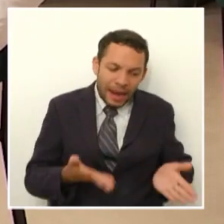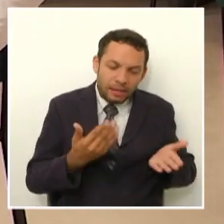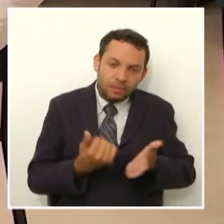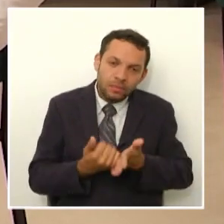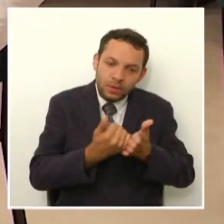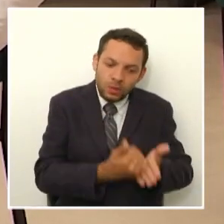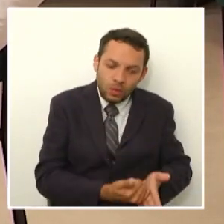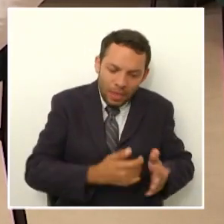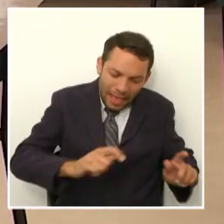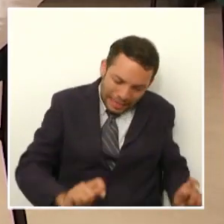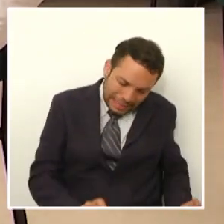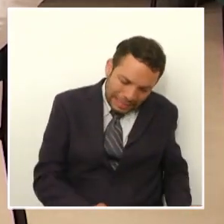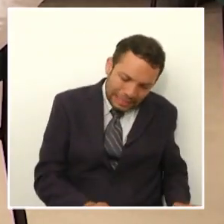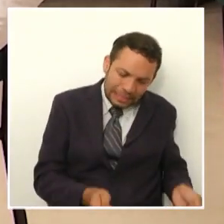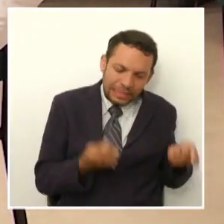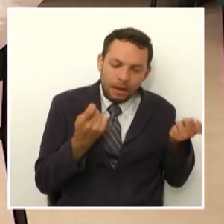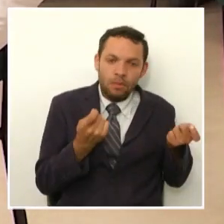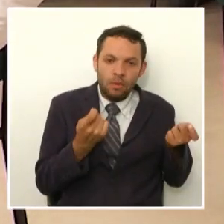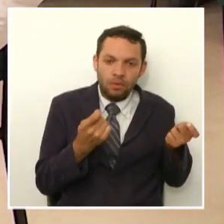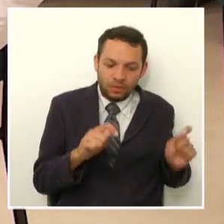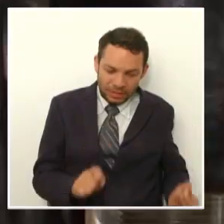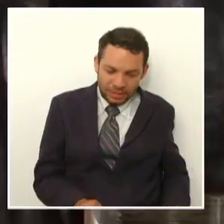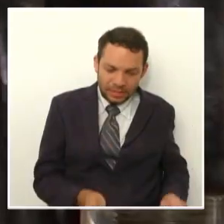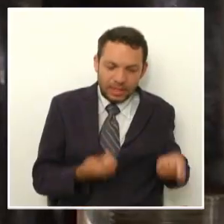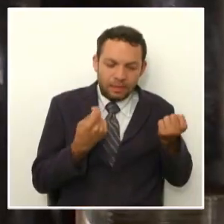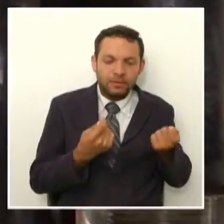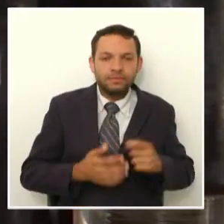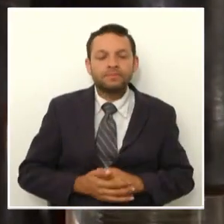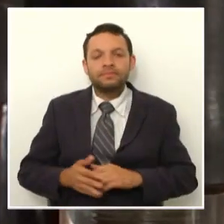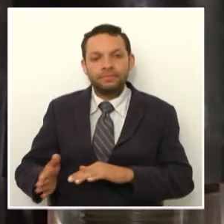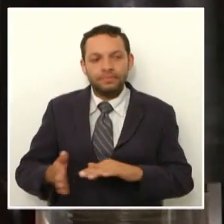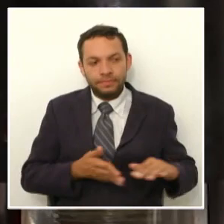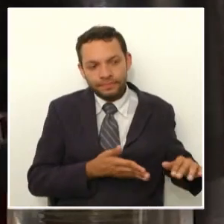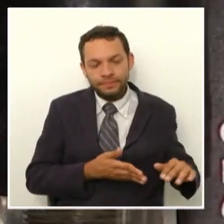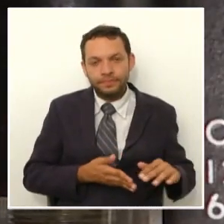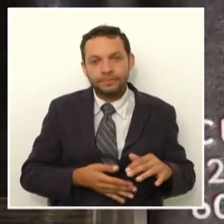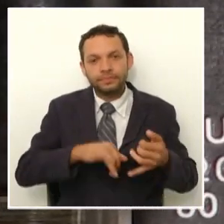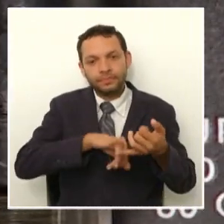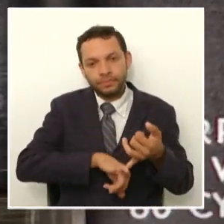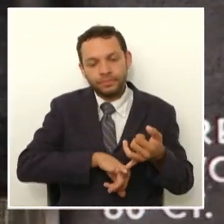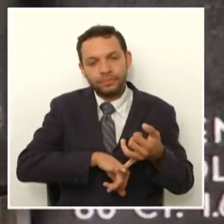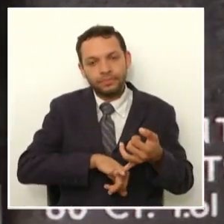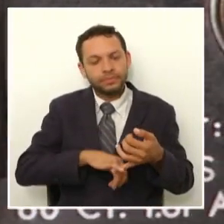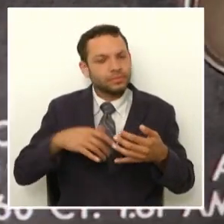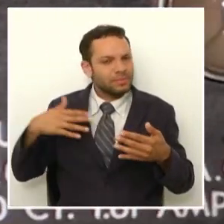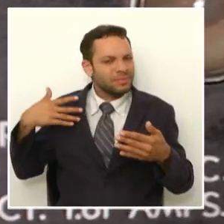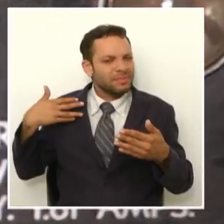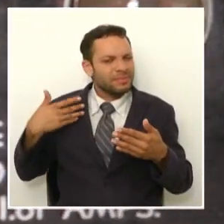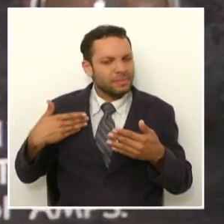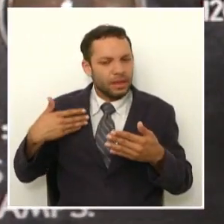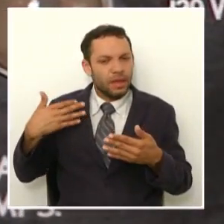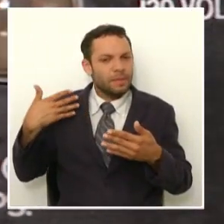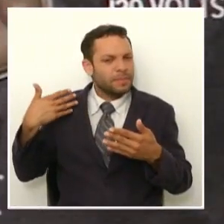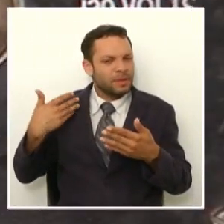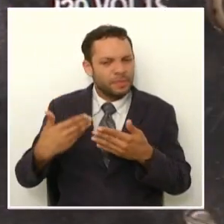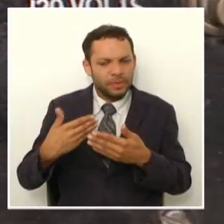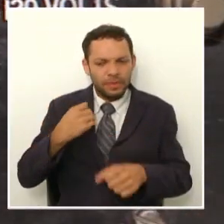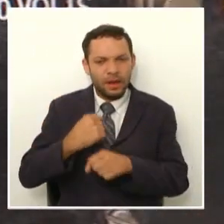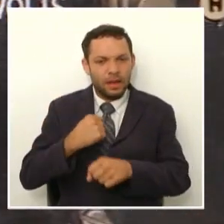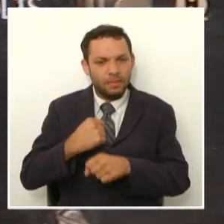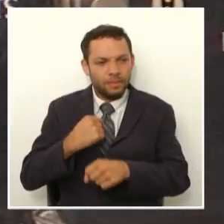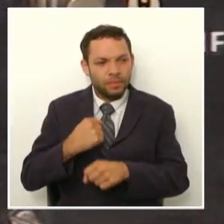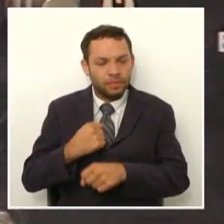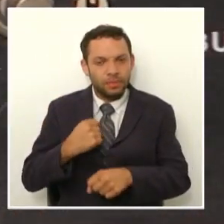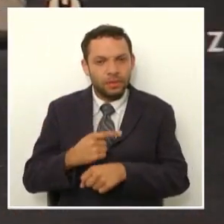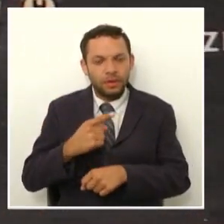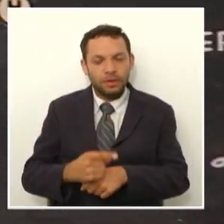que ha sucedido. Independientemente de eso, ¿no? En la época que yo trabajé solamente teníamos la mano